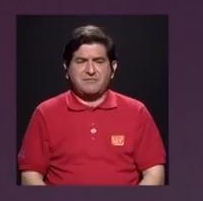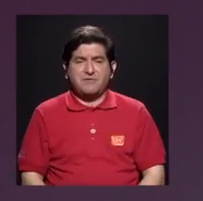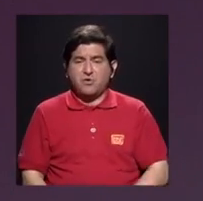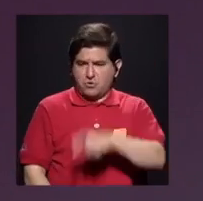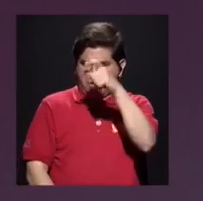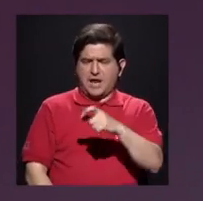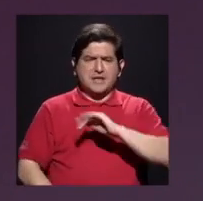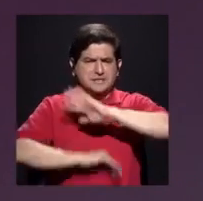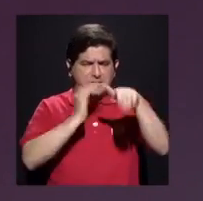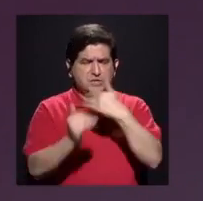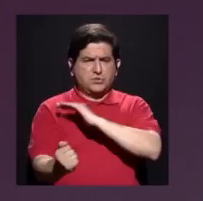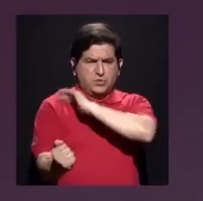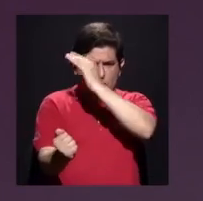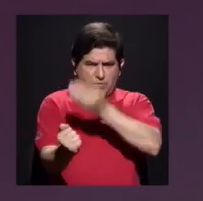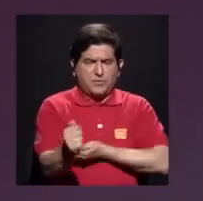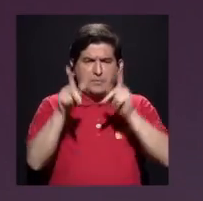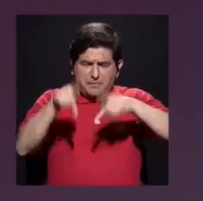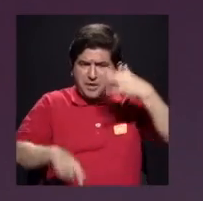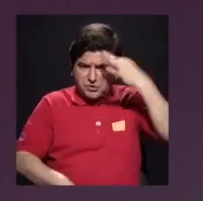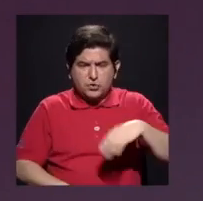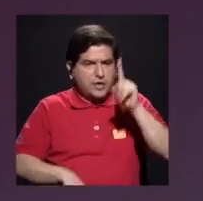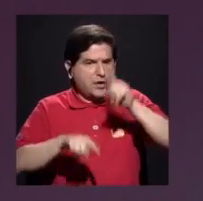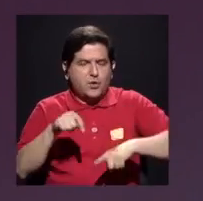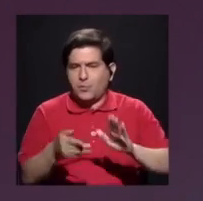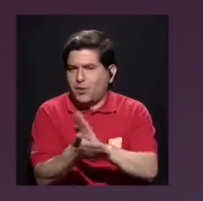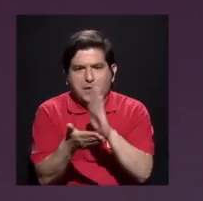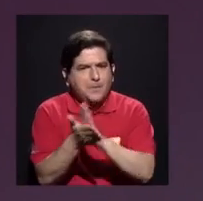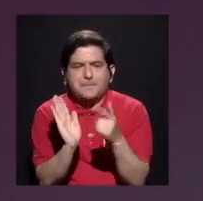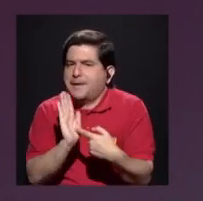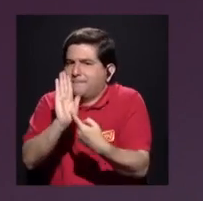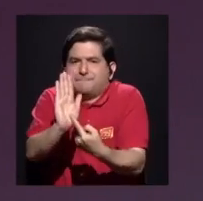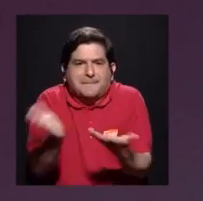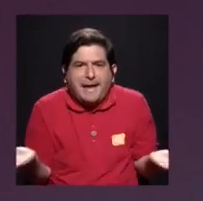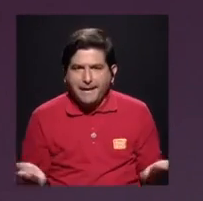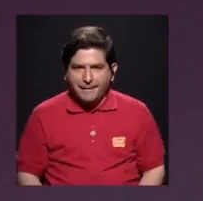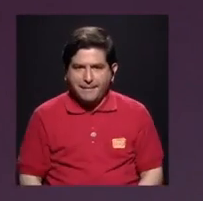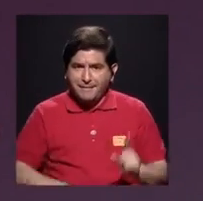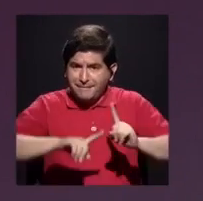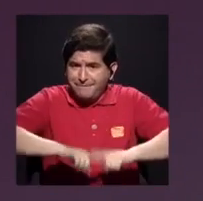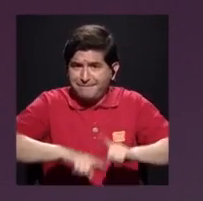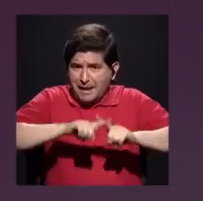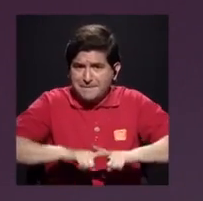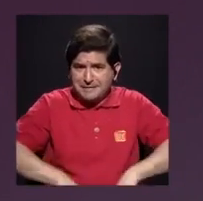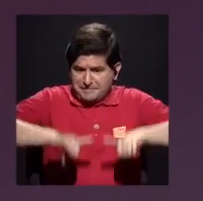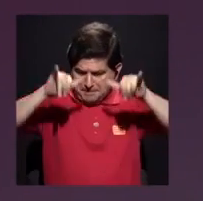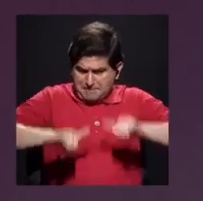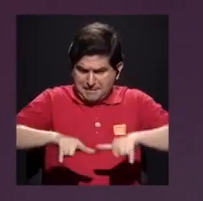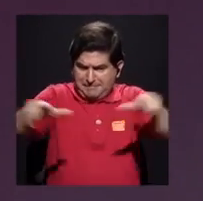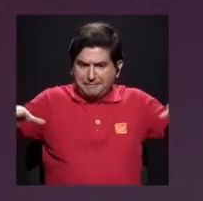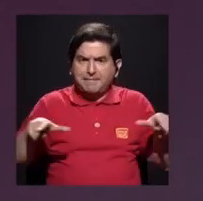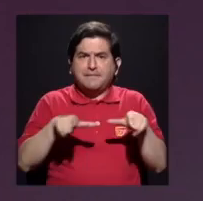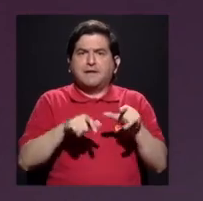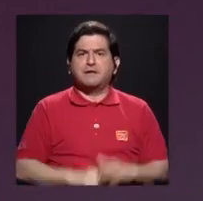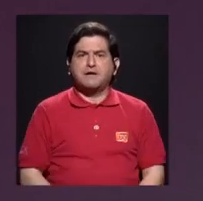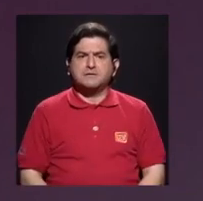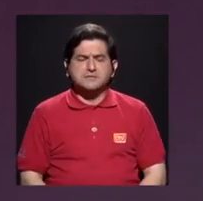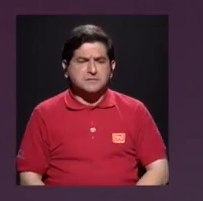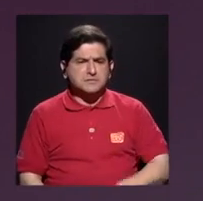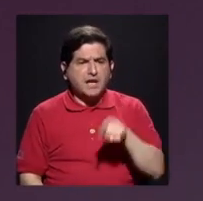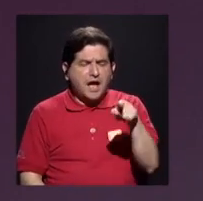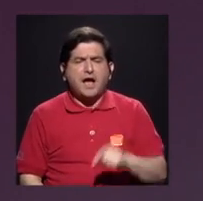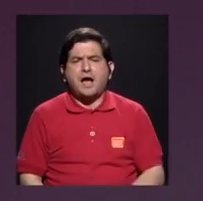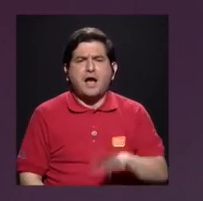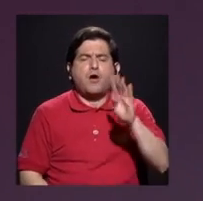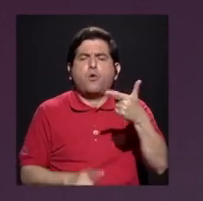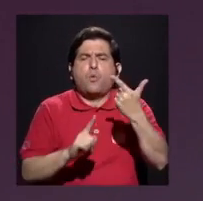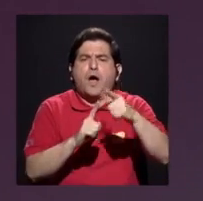tantas personas creen no puede ser de papel no puede depender su presencia en un lugar de que esté sus cuatro